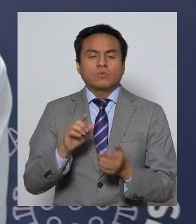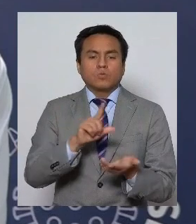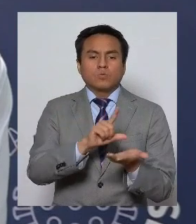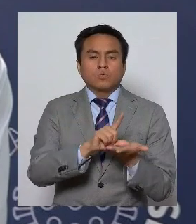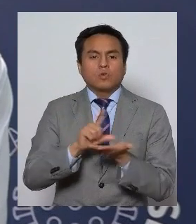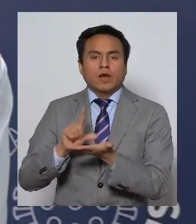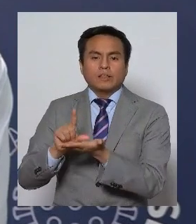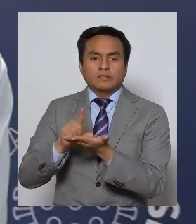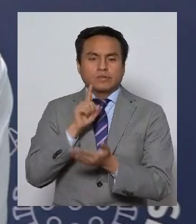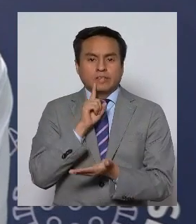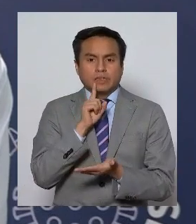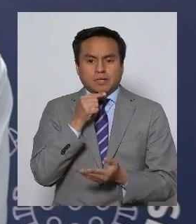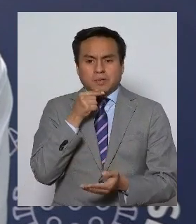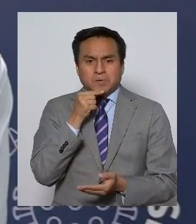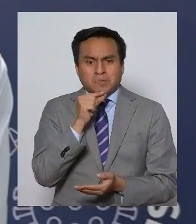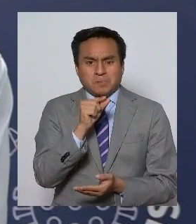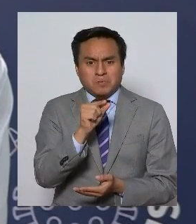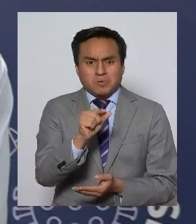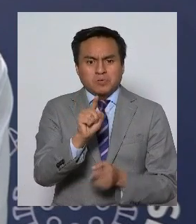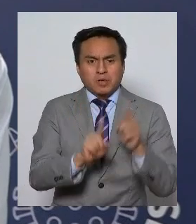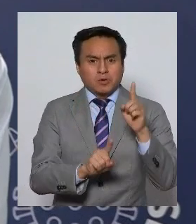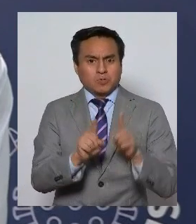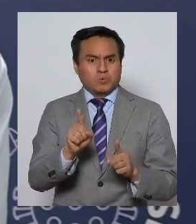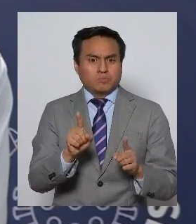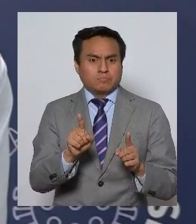donde está a punto de llegarse